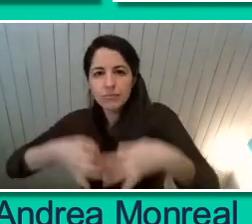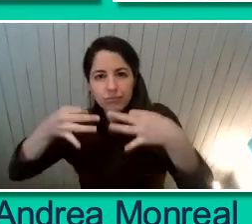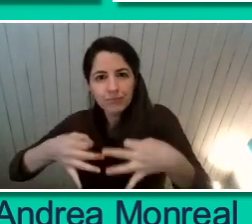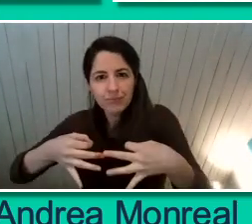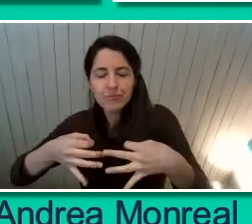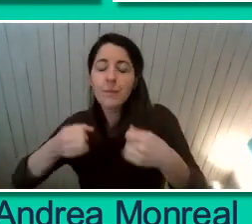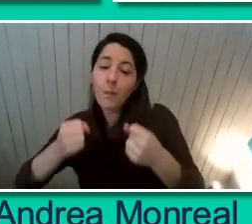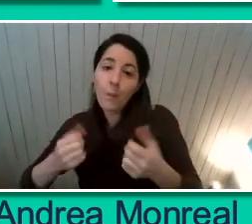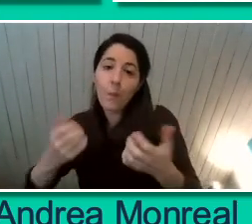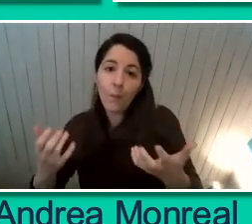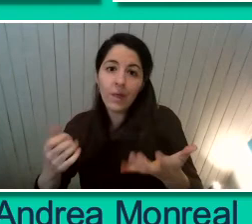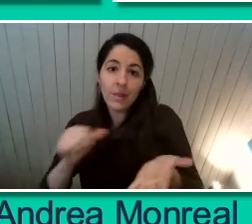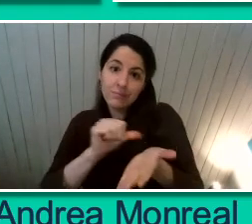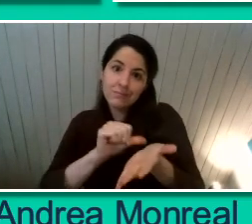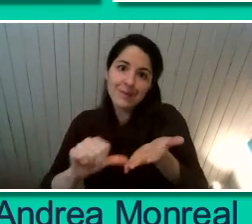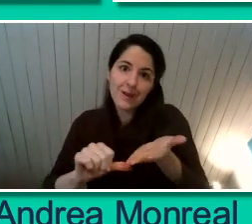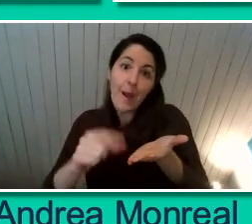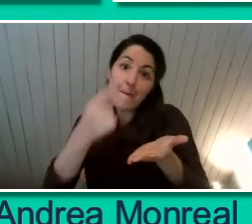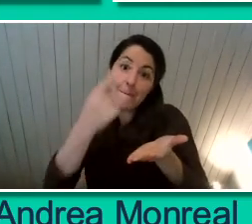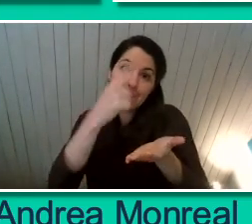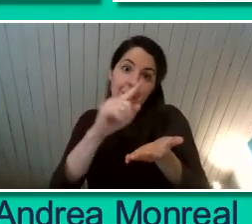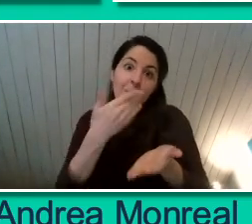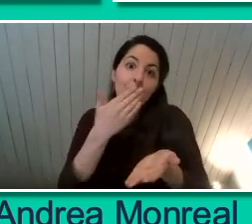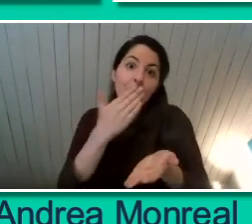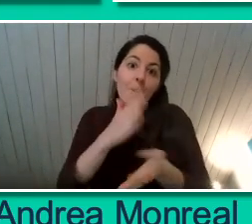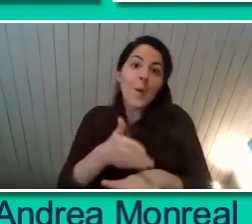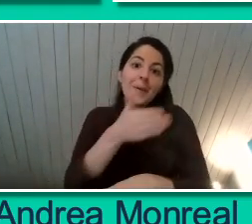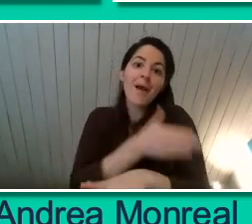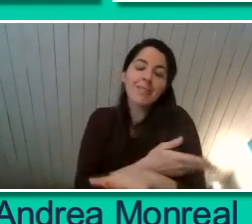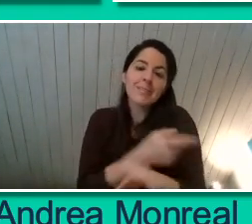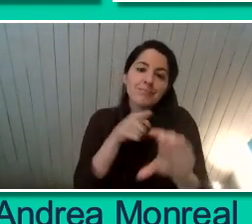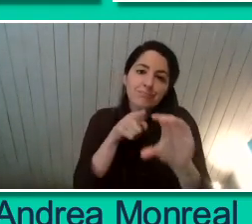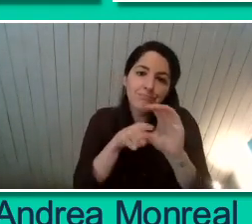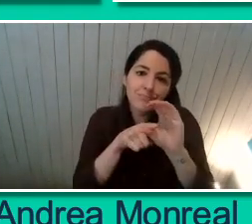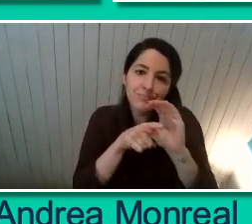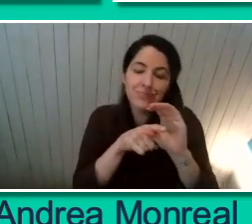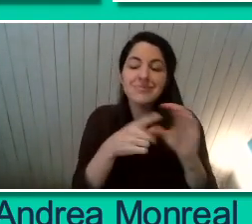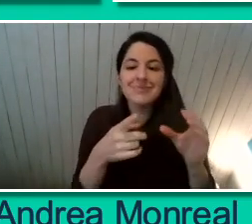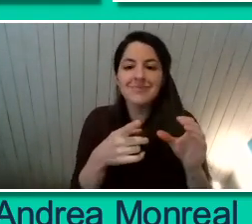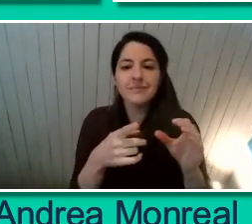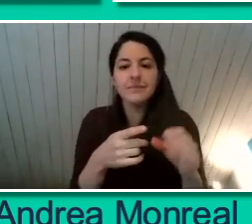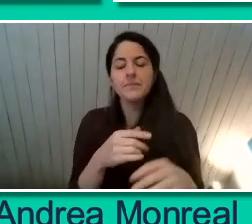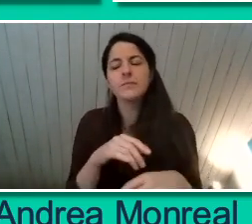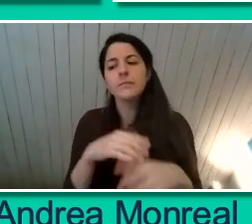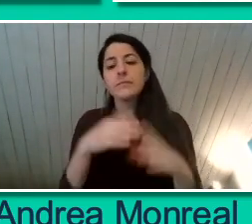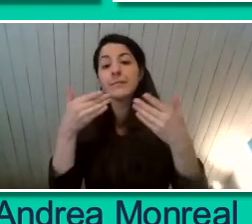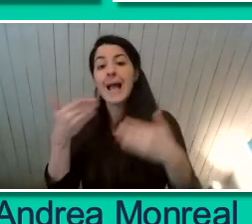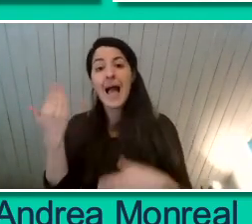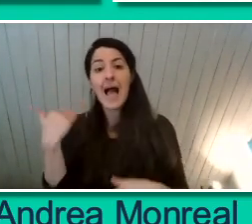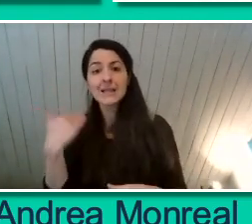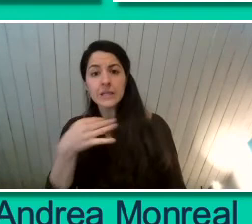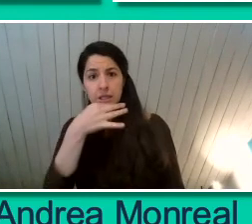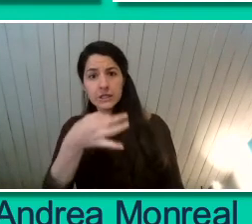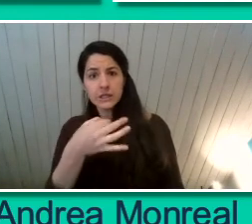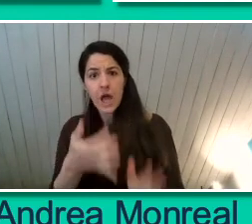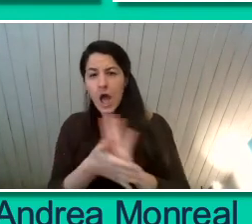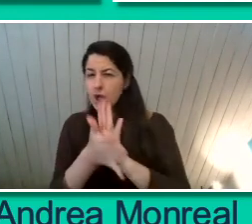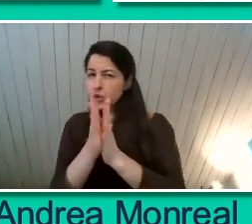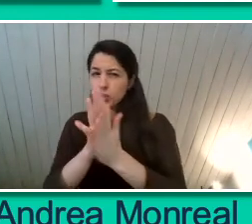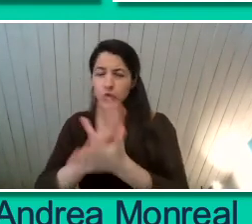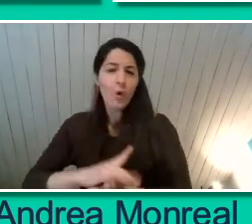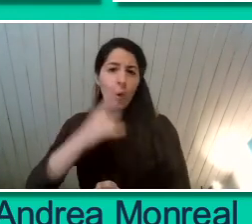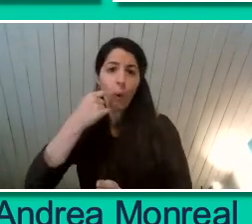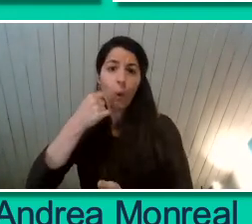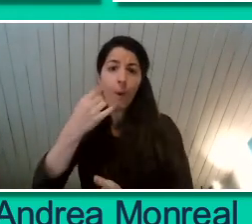variado mucho, ¿verdad? Antes se hablaba de que todos los hombres mayores de 40 años se tenían que hacer anualmente el